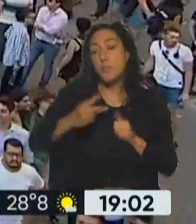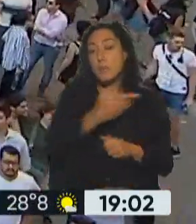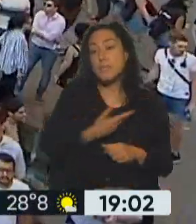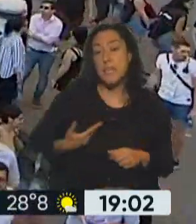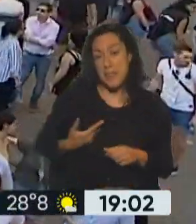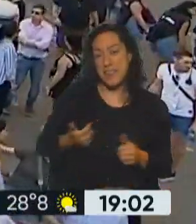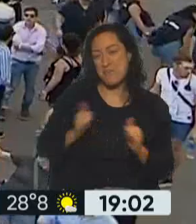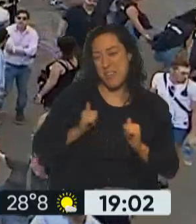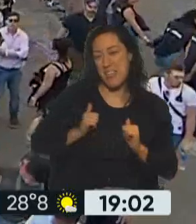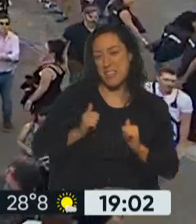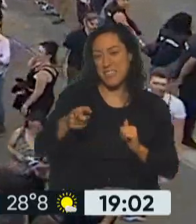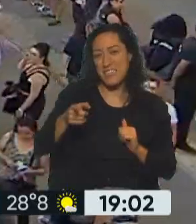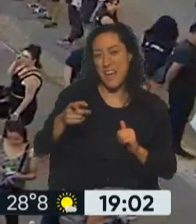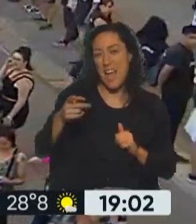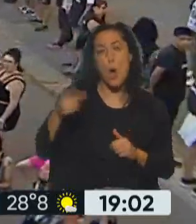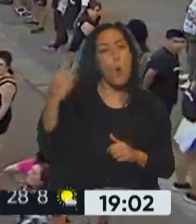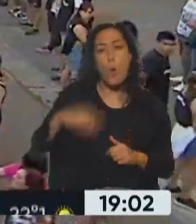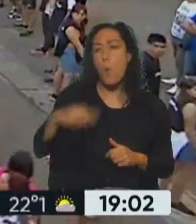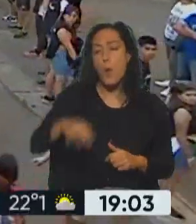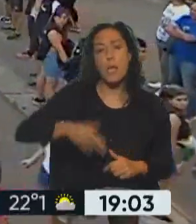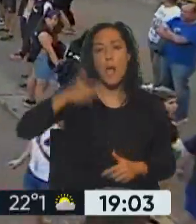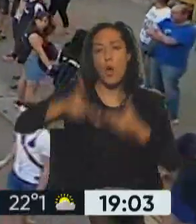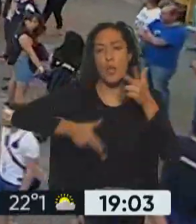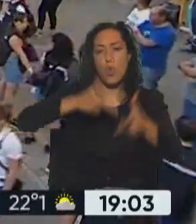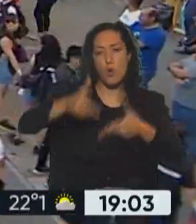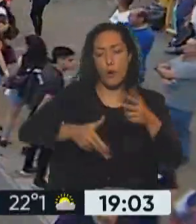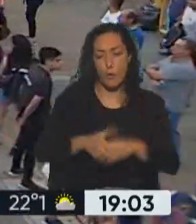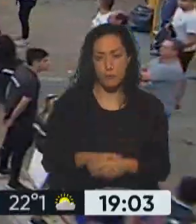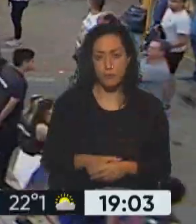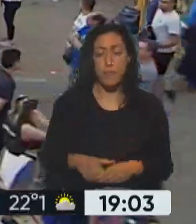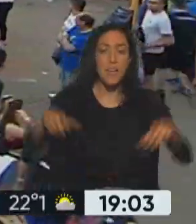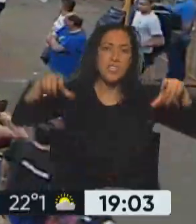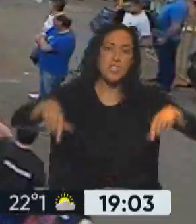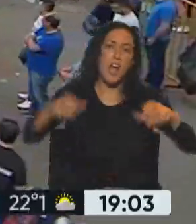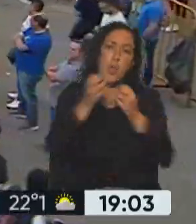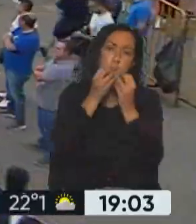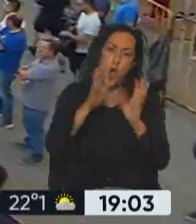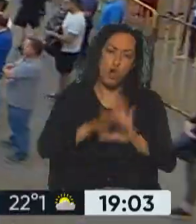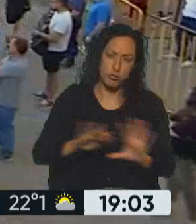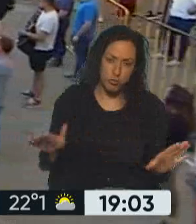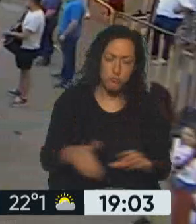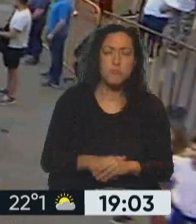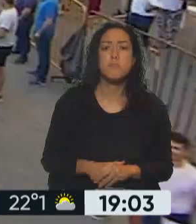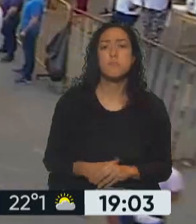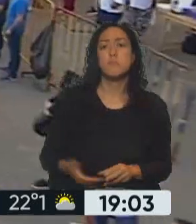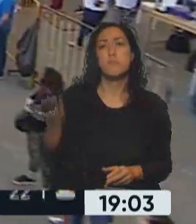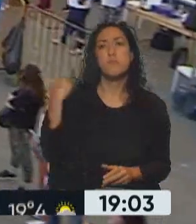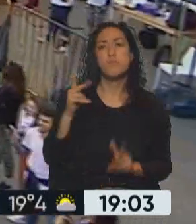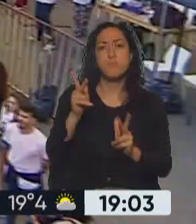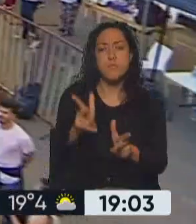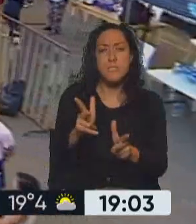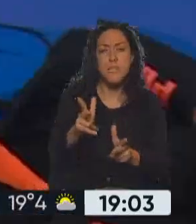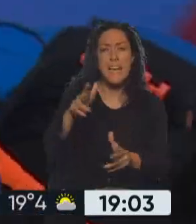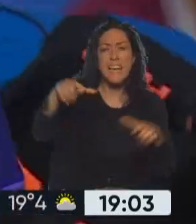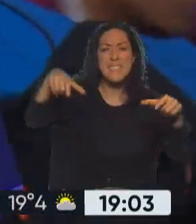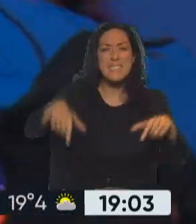vicepresidenta, única oradora en esta jornada. Hermoso estadio. Ese estadio se llegó a denominar el Estadio Único y